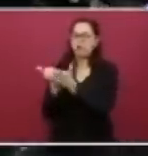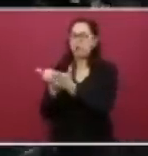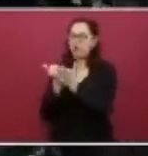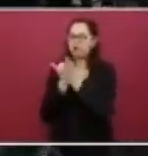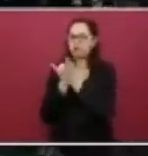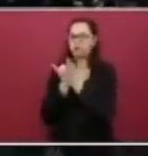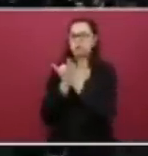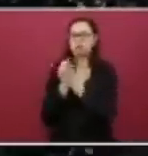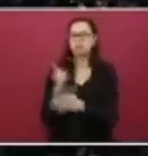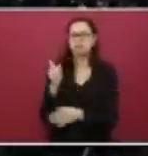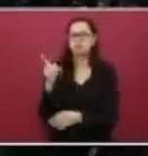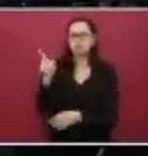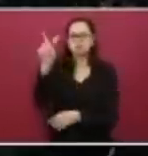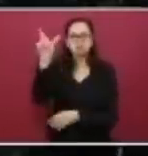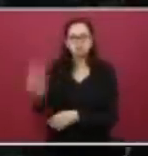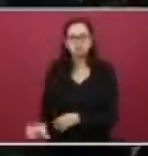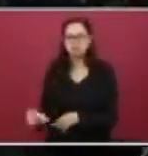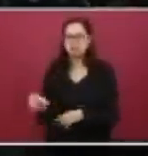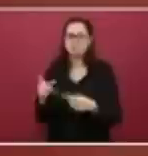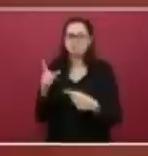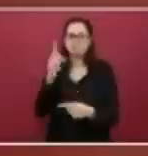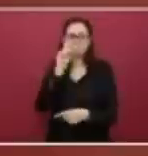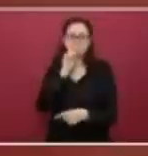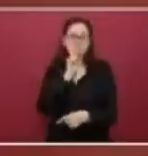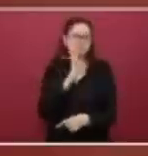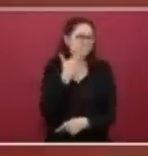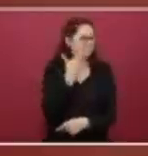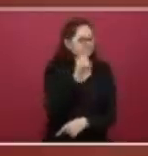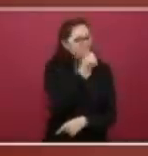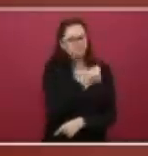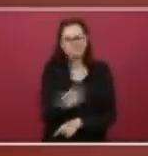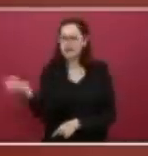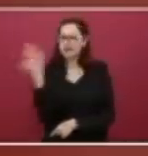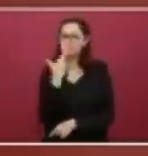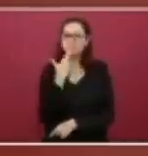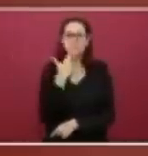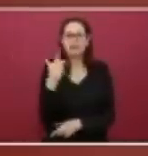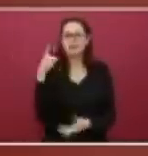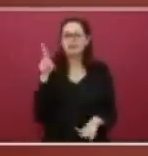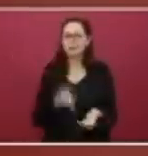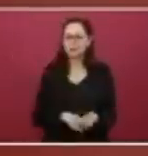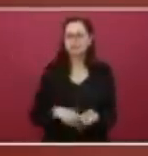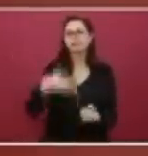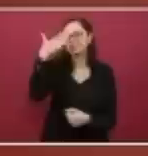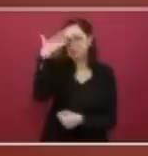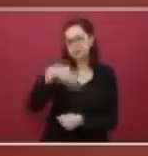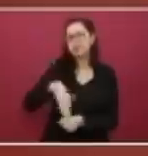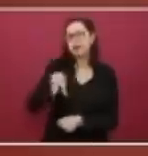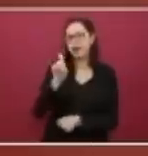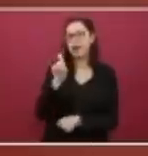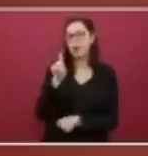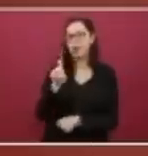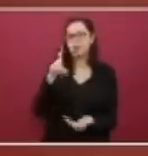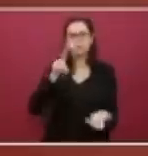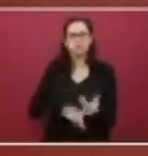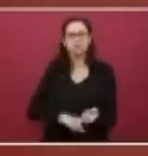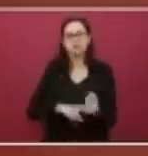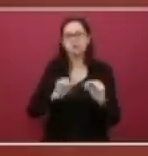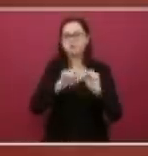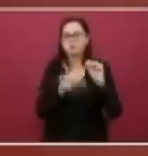es la mejor especialista de agua en este país